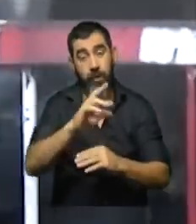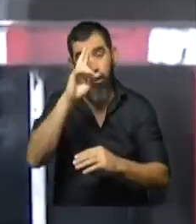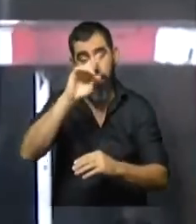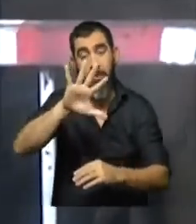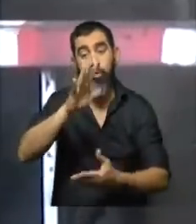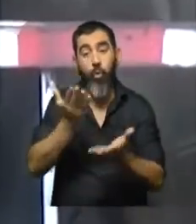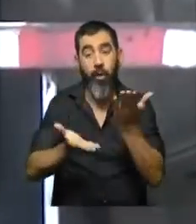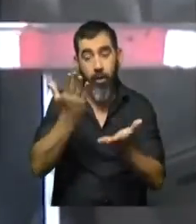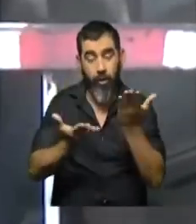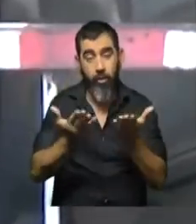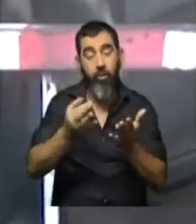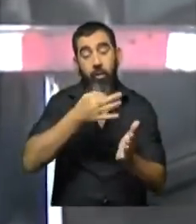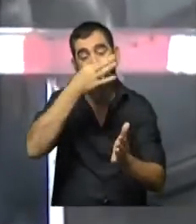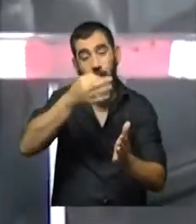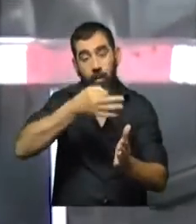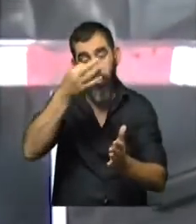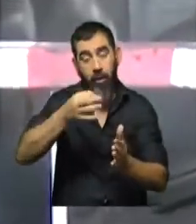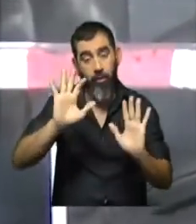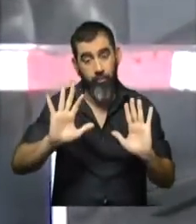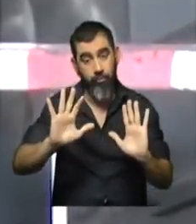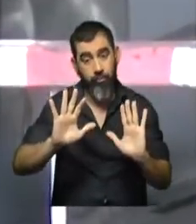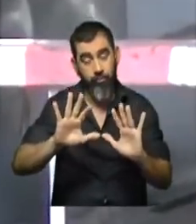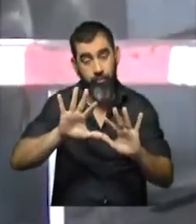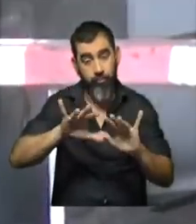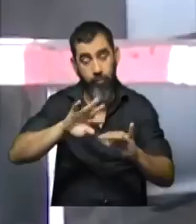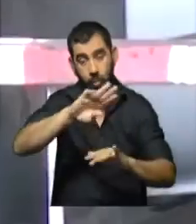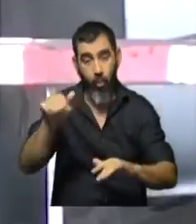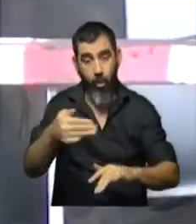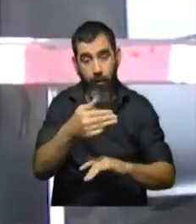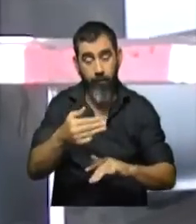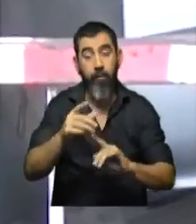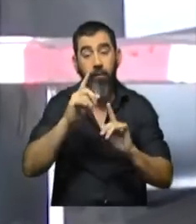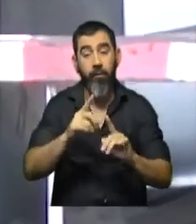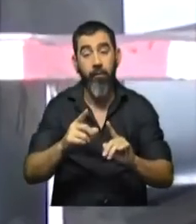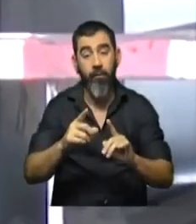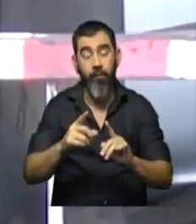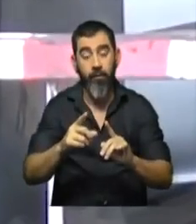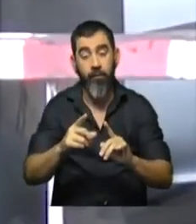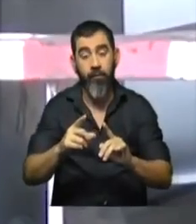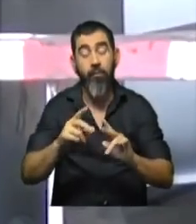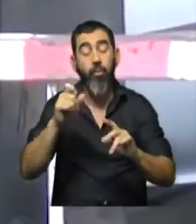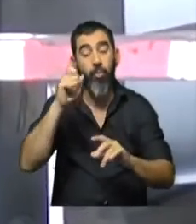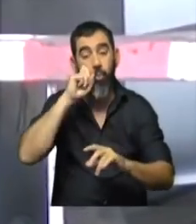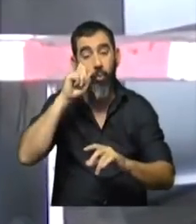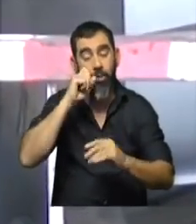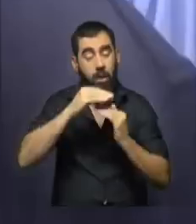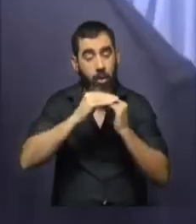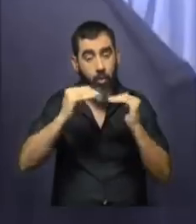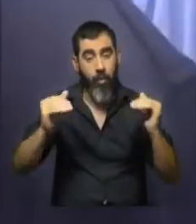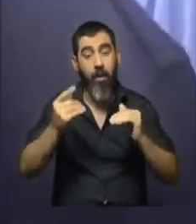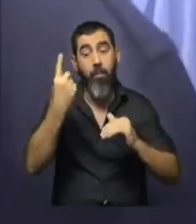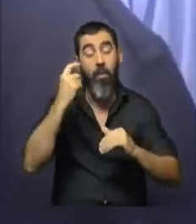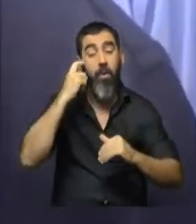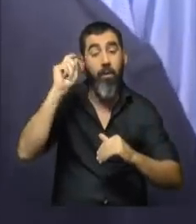kilos por persona con declaración electrónica que tienen que hacer y para la franquicia turista normal. Pero la idea